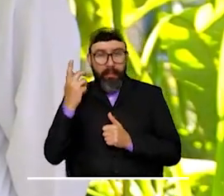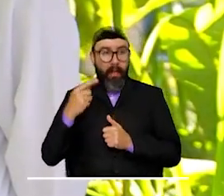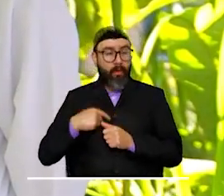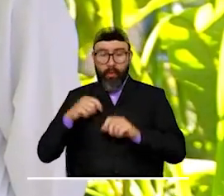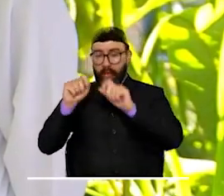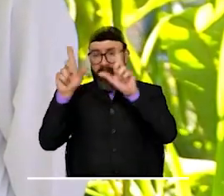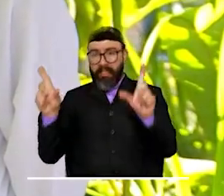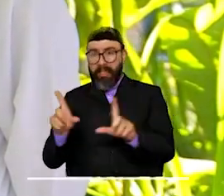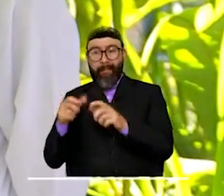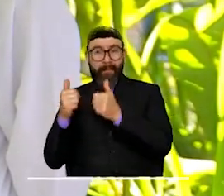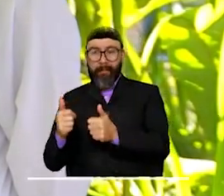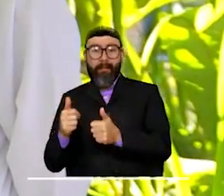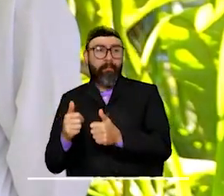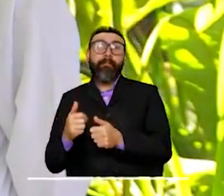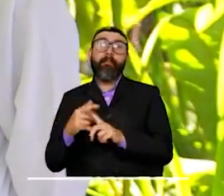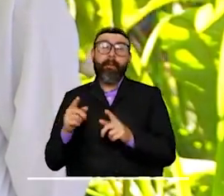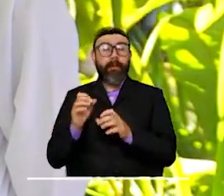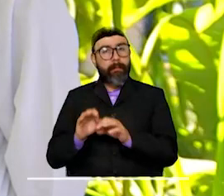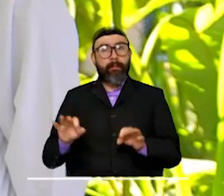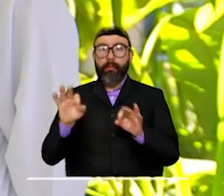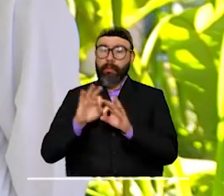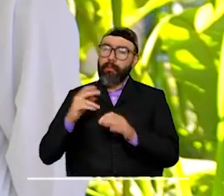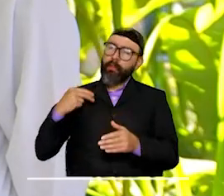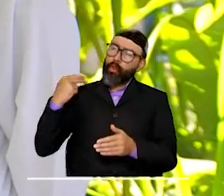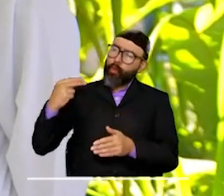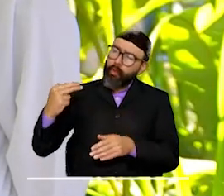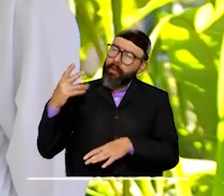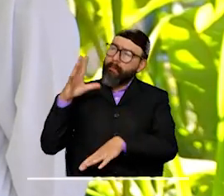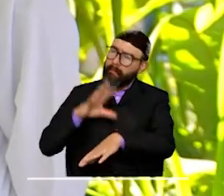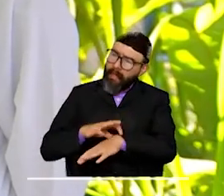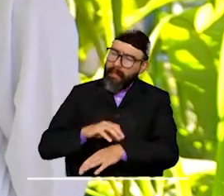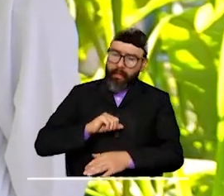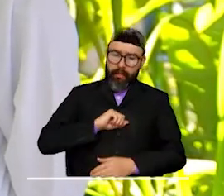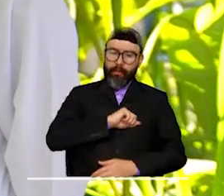exámenes están bien, pero es muy importante la historia clínica